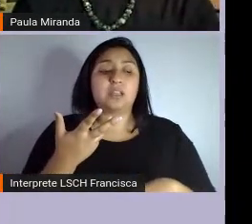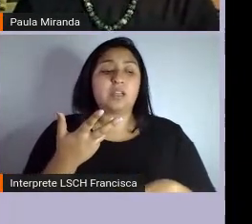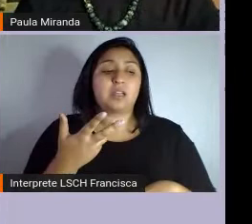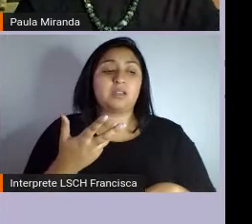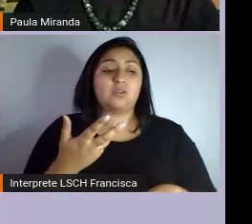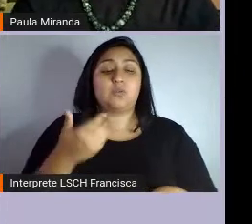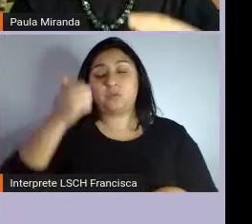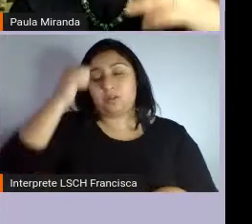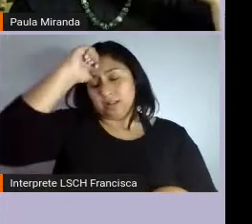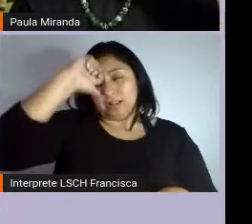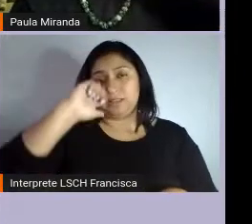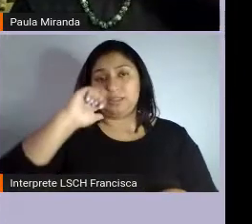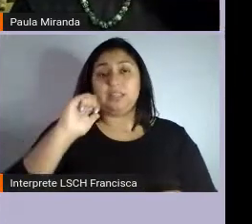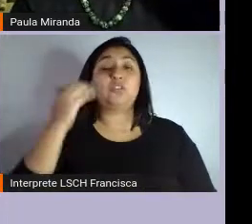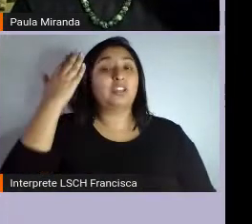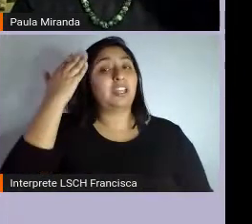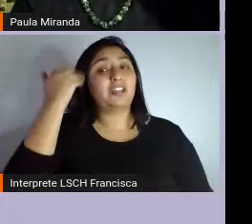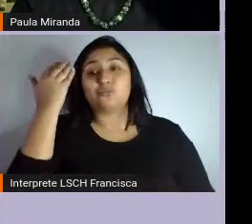no sabe pentagrama,